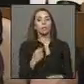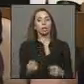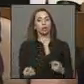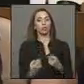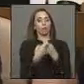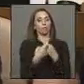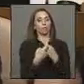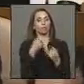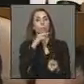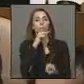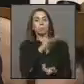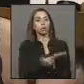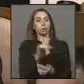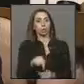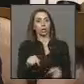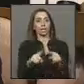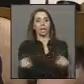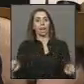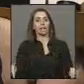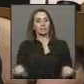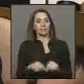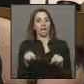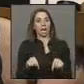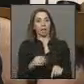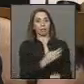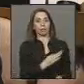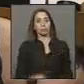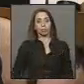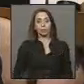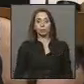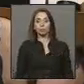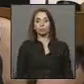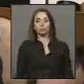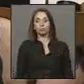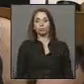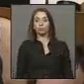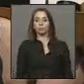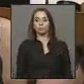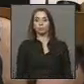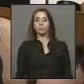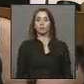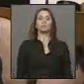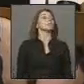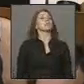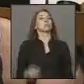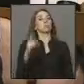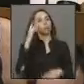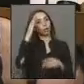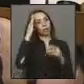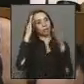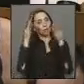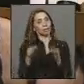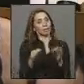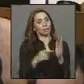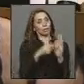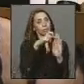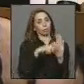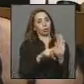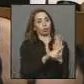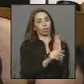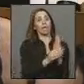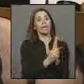que, por ejemplo, llega a esta propia sala, donde a raíz de las medidas que se proponen en el proyecto de